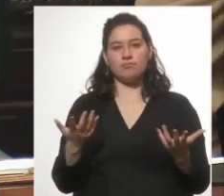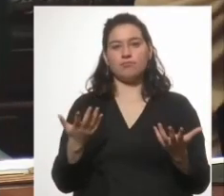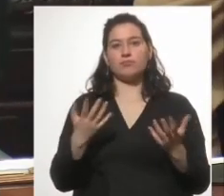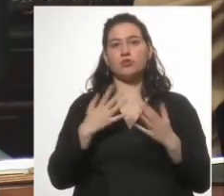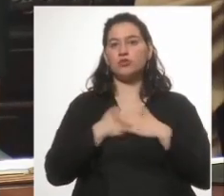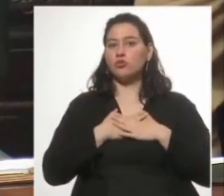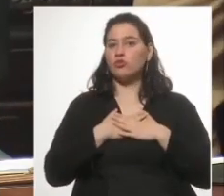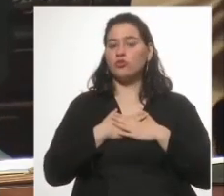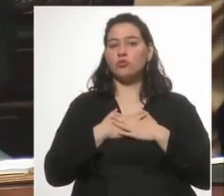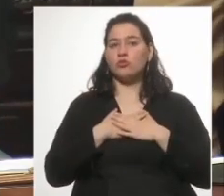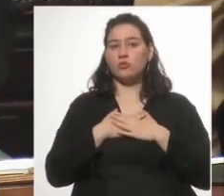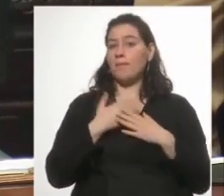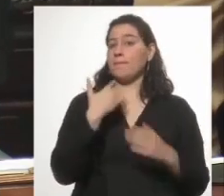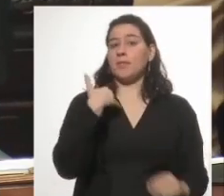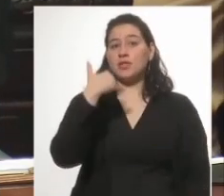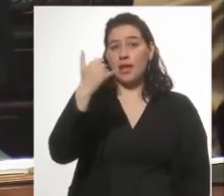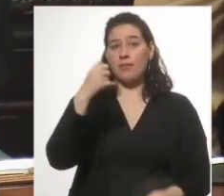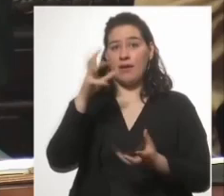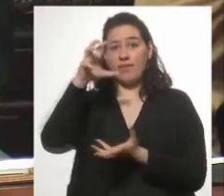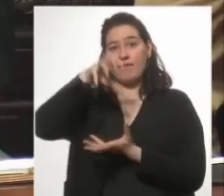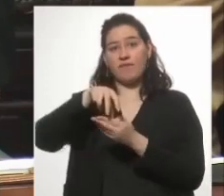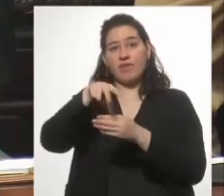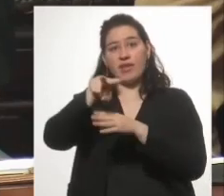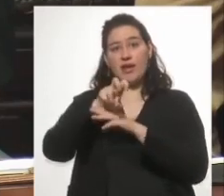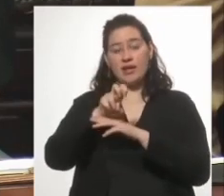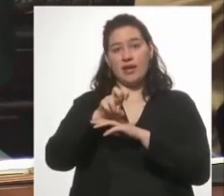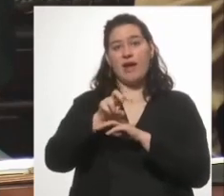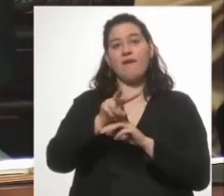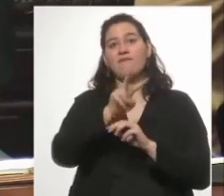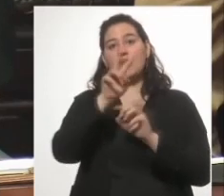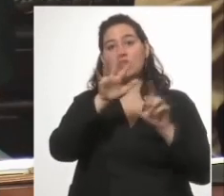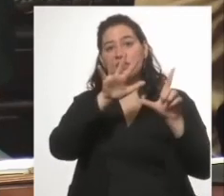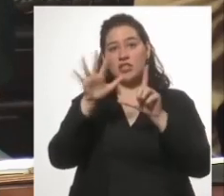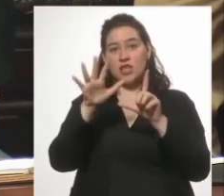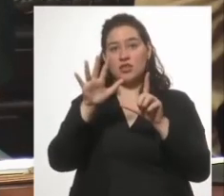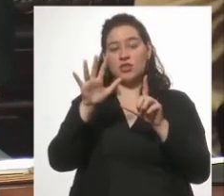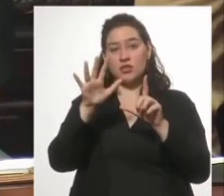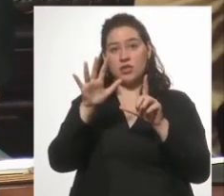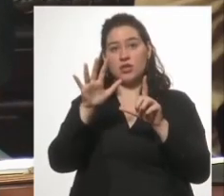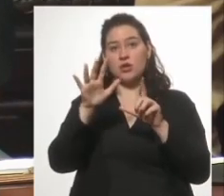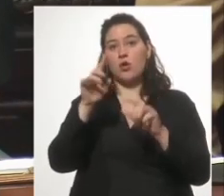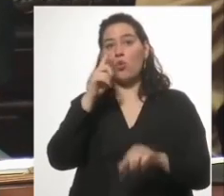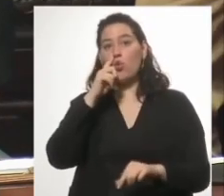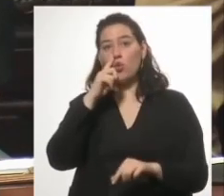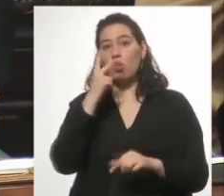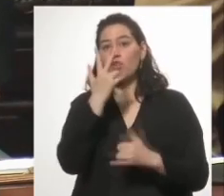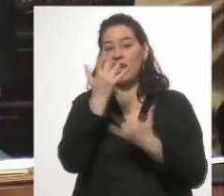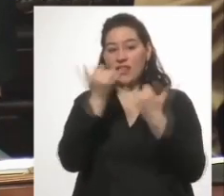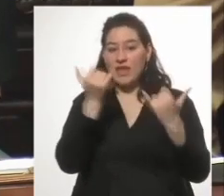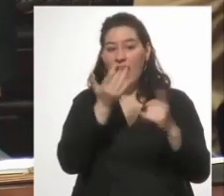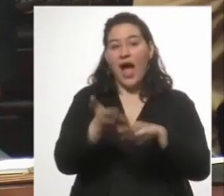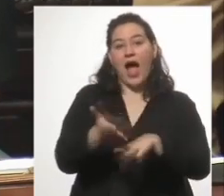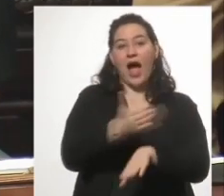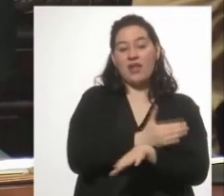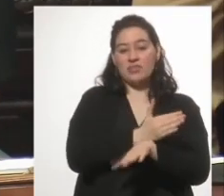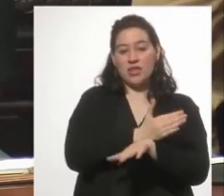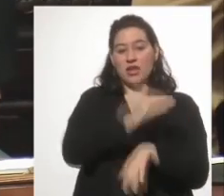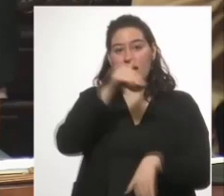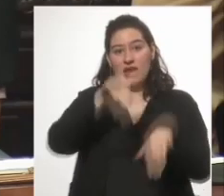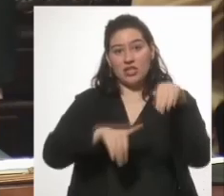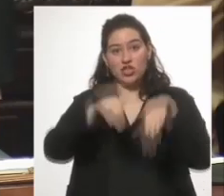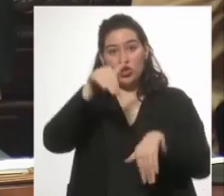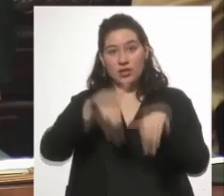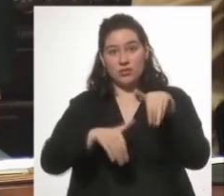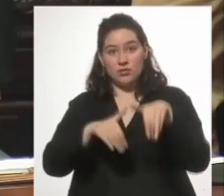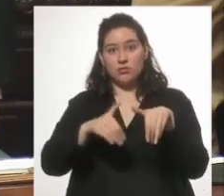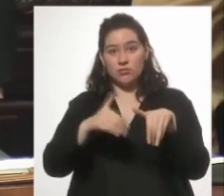Yo soy citado a la Fiscalía el 27 de junio, 3 días antes de las elecciones internas. Yo soy citado al